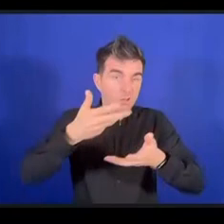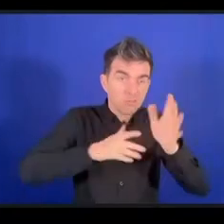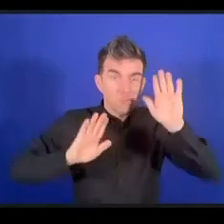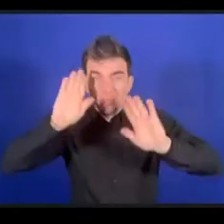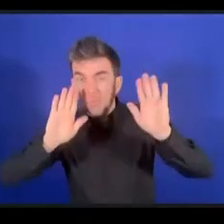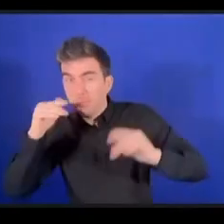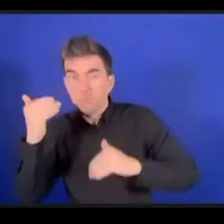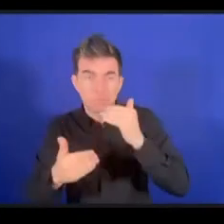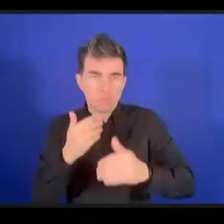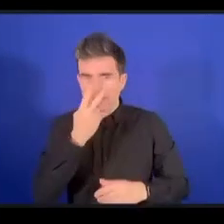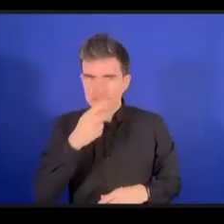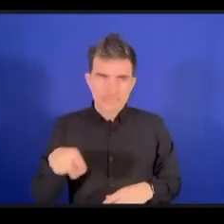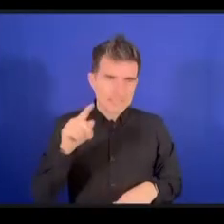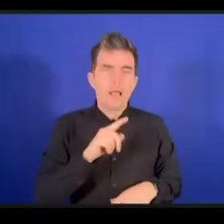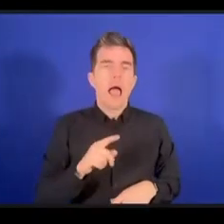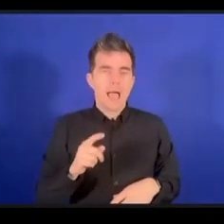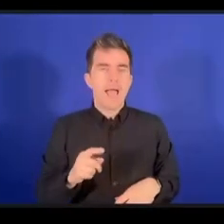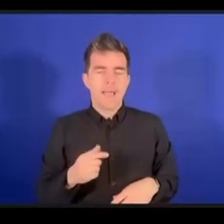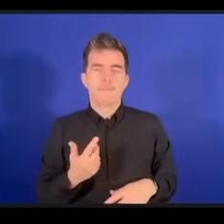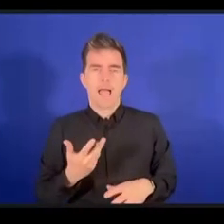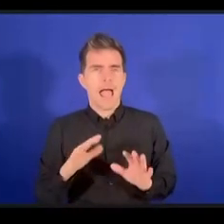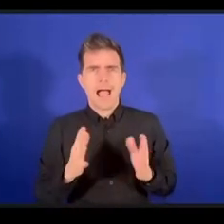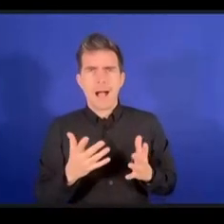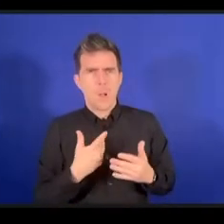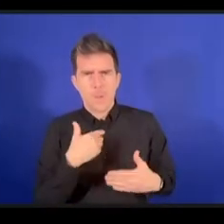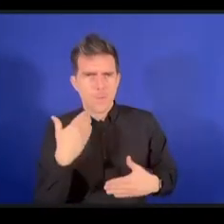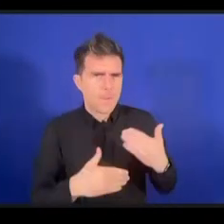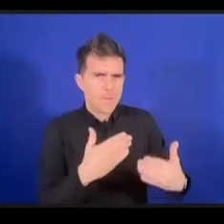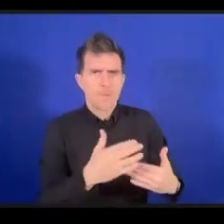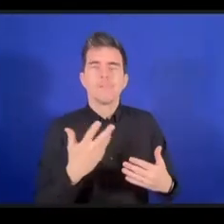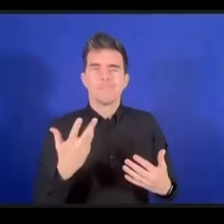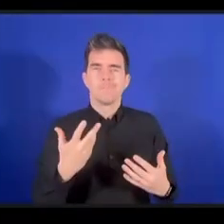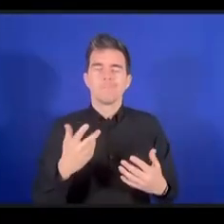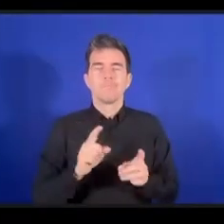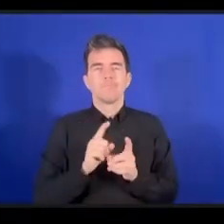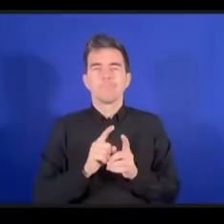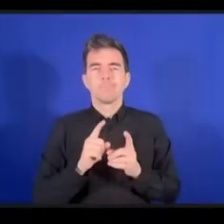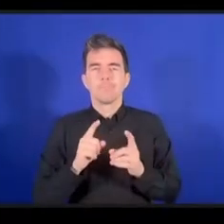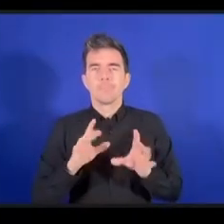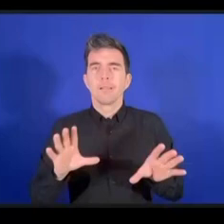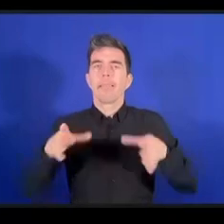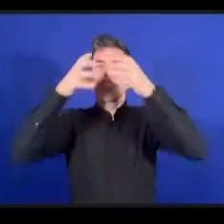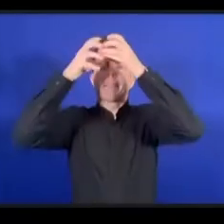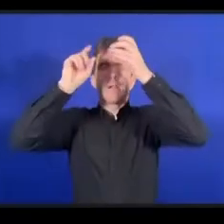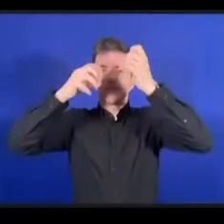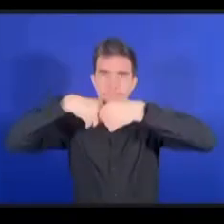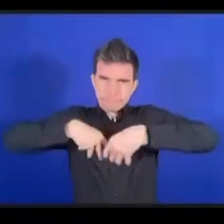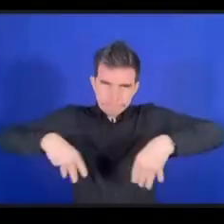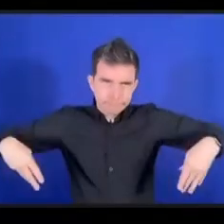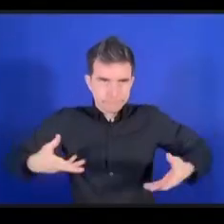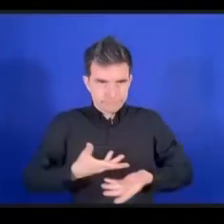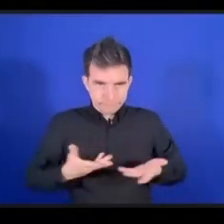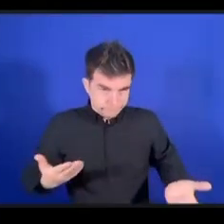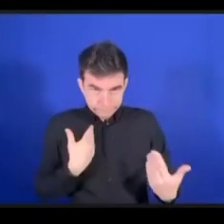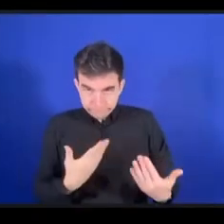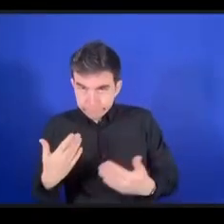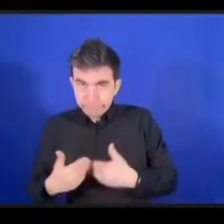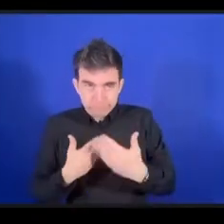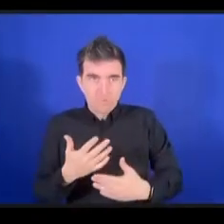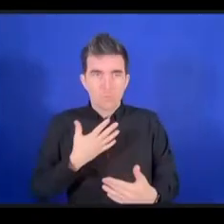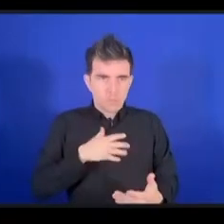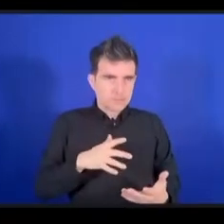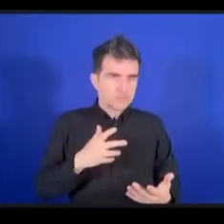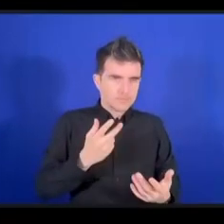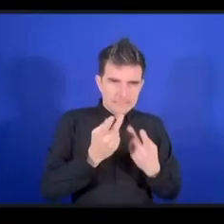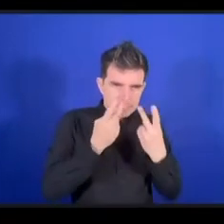podría en verdad ayudar a fomentar ese diálogo para que tengamos mayor colaboración y creo que sí